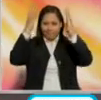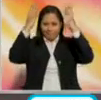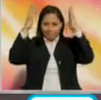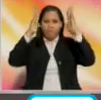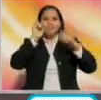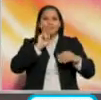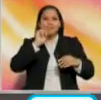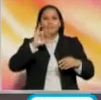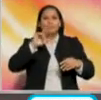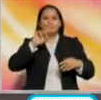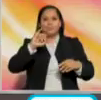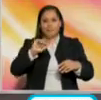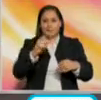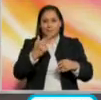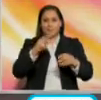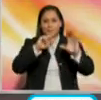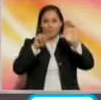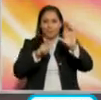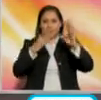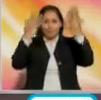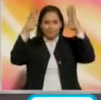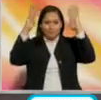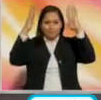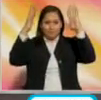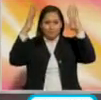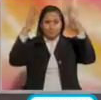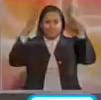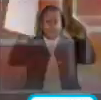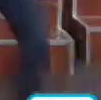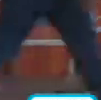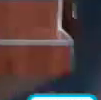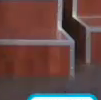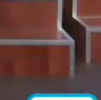Mateo, que está con nosotros en Tu Ciudad Es. Muchas gracias, bienvenido.